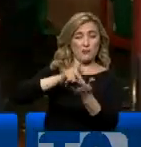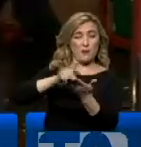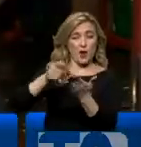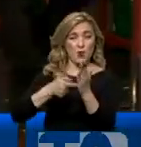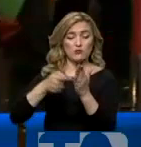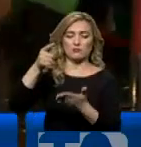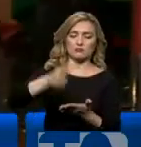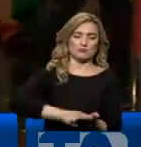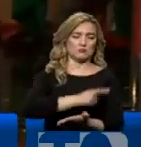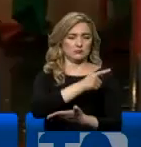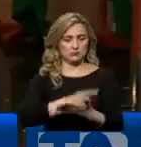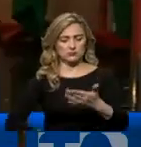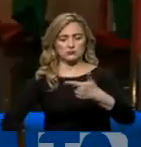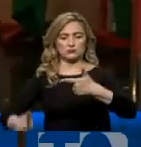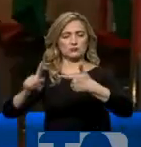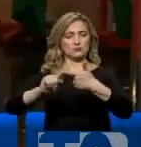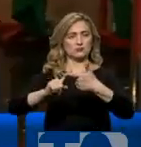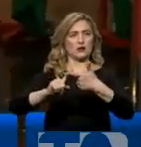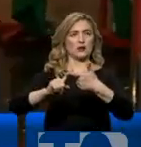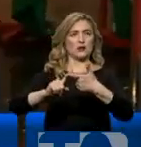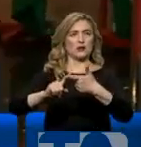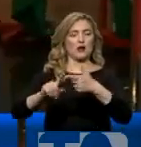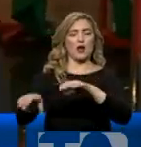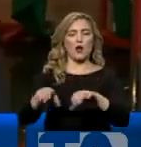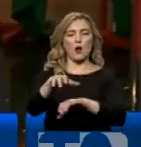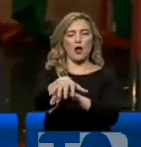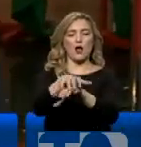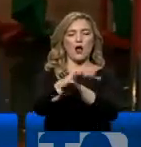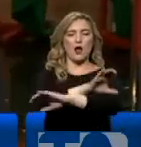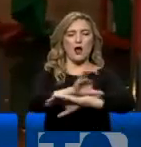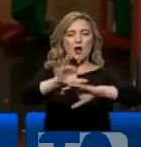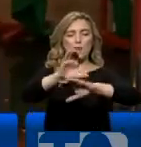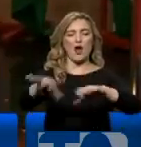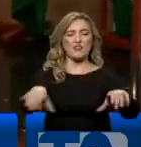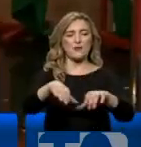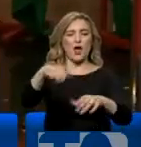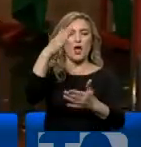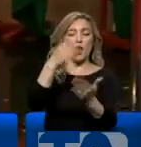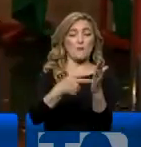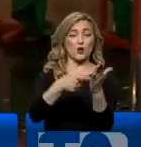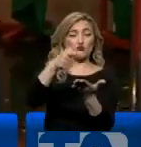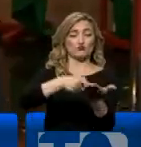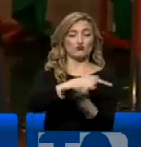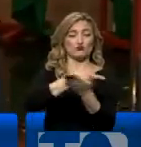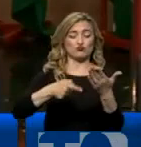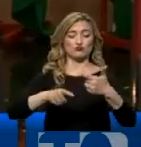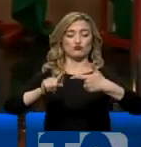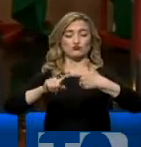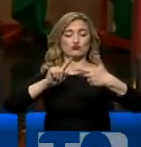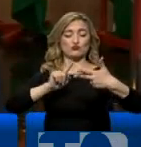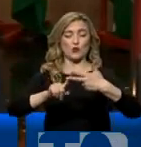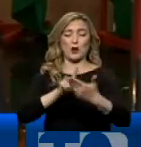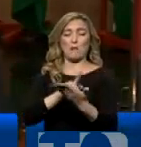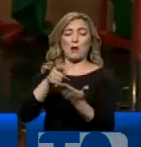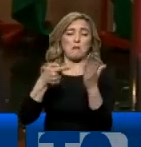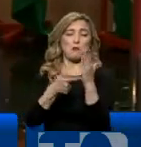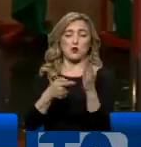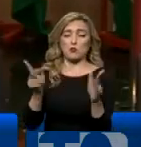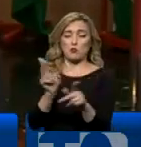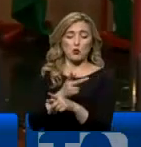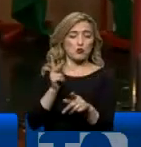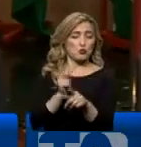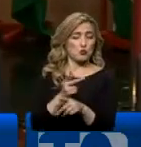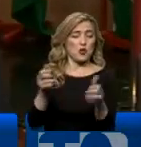el rebajar impuesto a la renta a actividades agrícolas, el eliminar aranceles para insumos